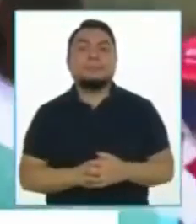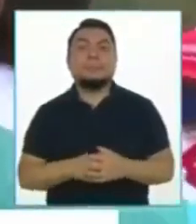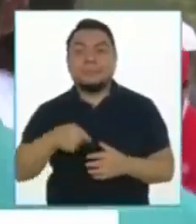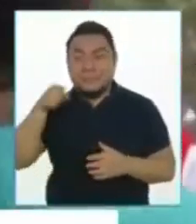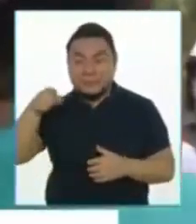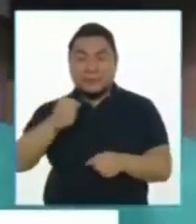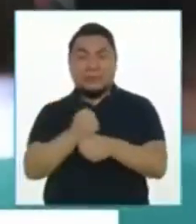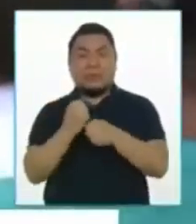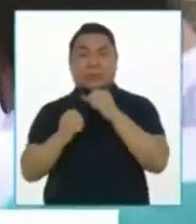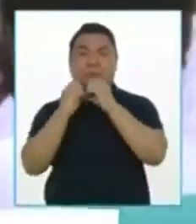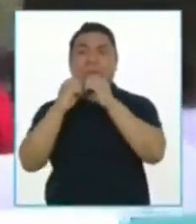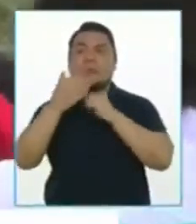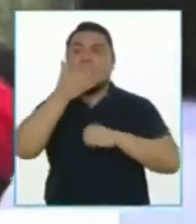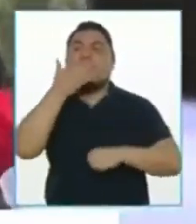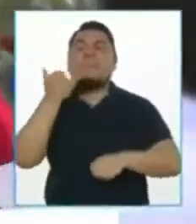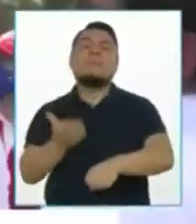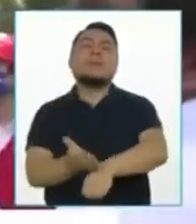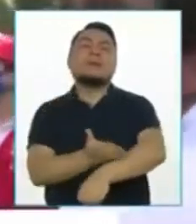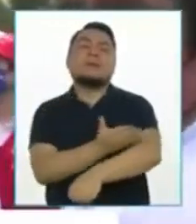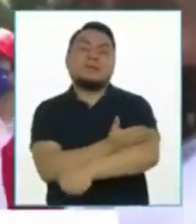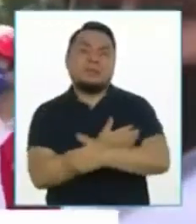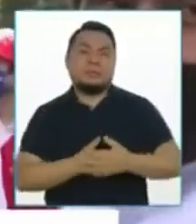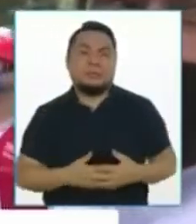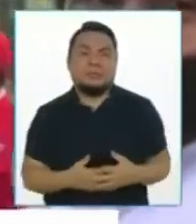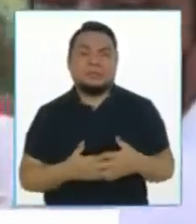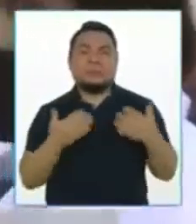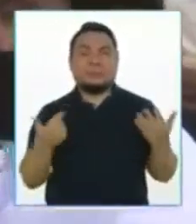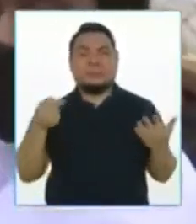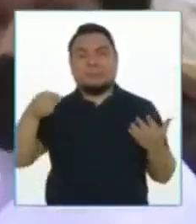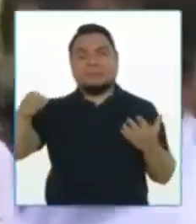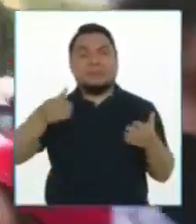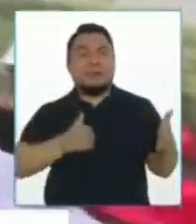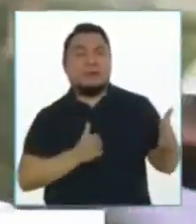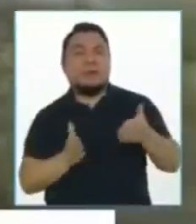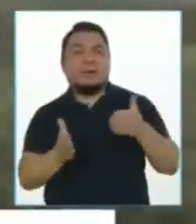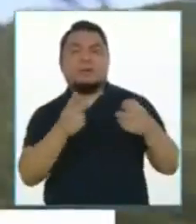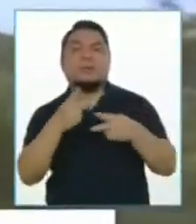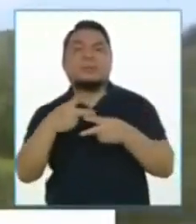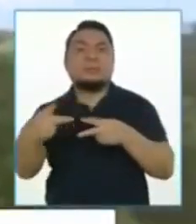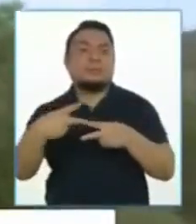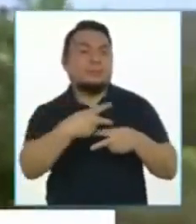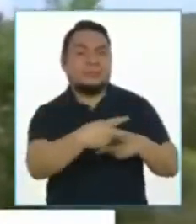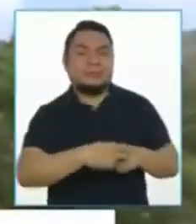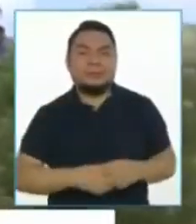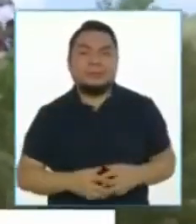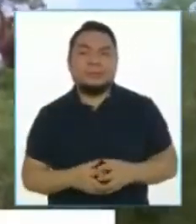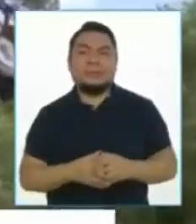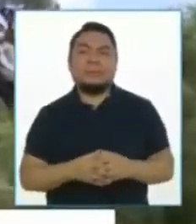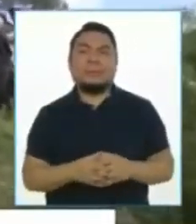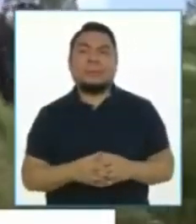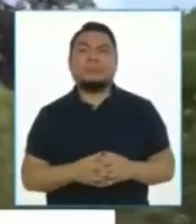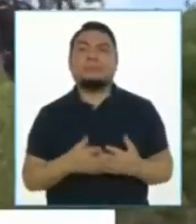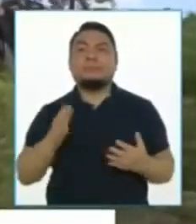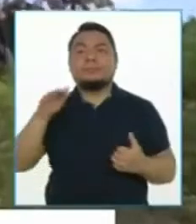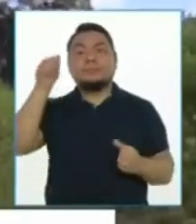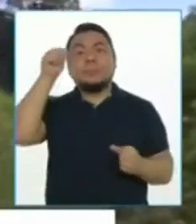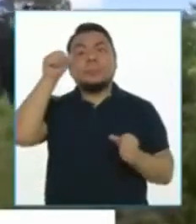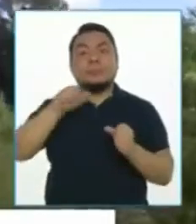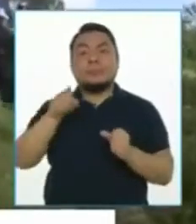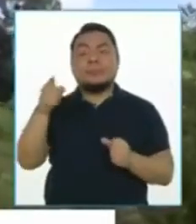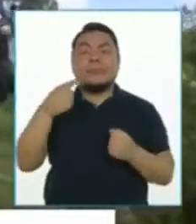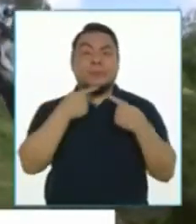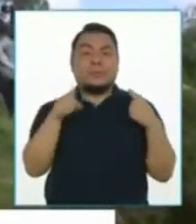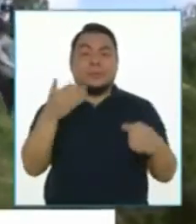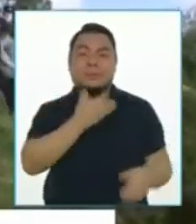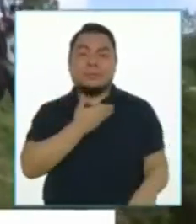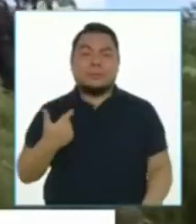Y estas obras permiten el mejoramiento de los caminos vecinales. Recordemos el anuncio del jefe